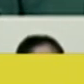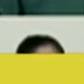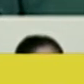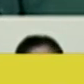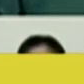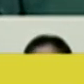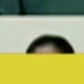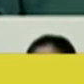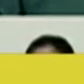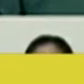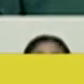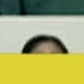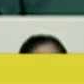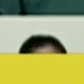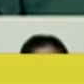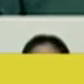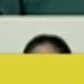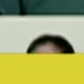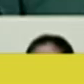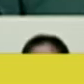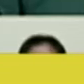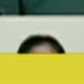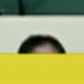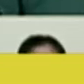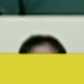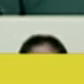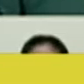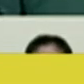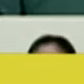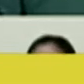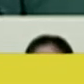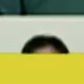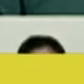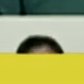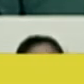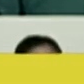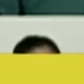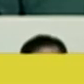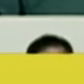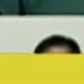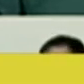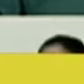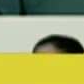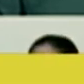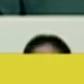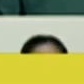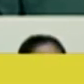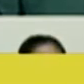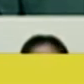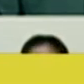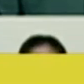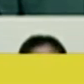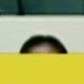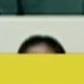Constitución y a las leyes de la República Bolivariana de Venezuela. Rechazamos categóricamente todo tipo de